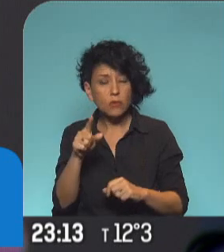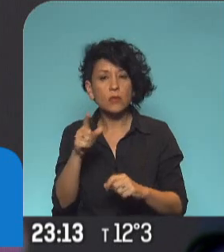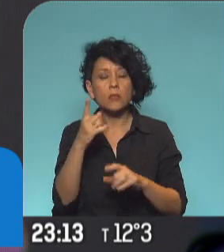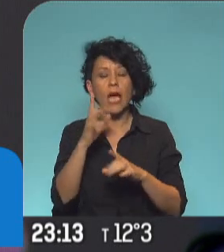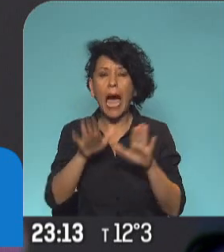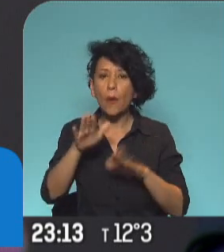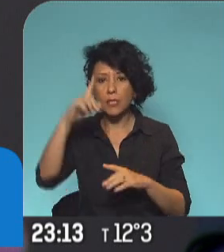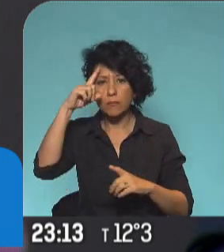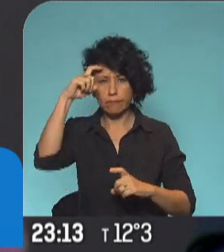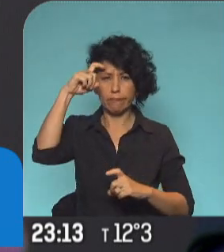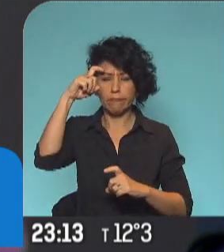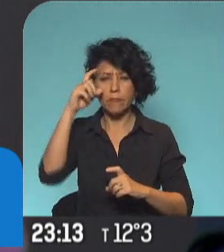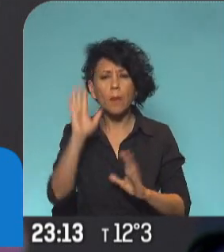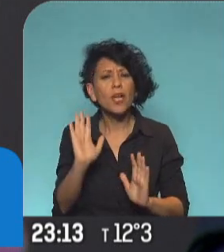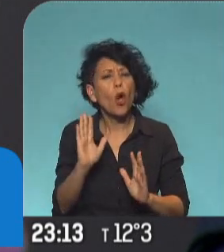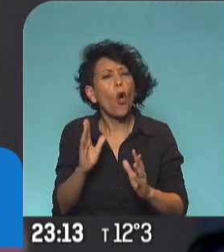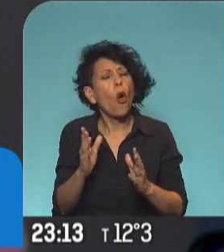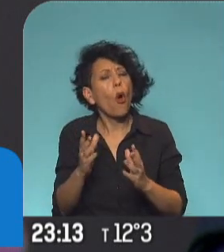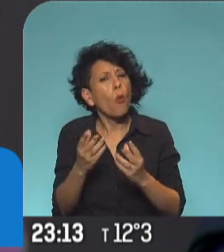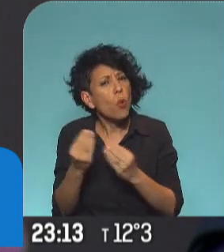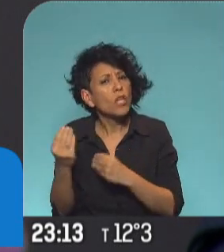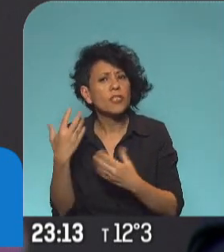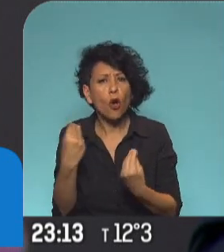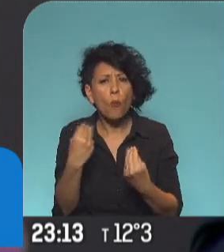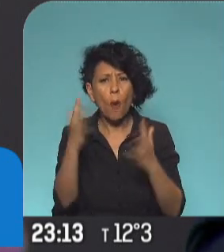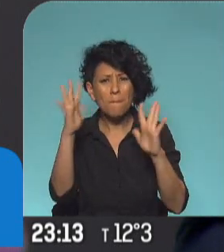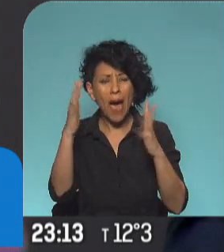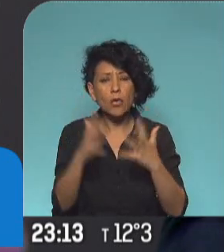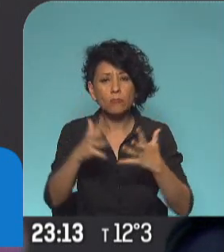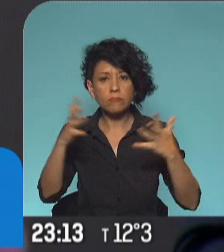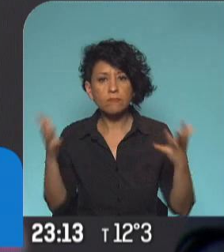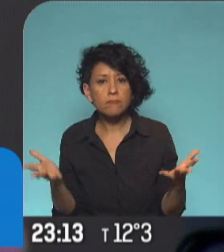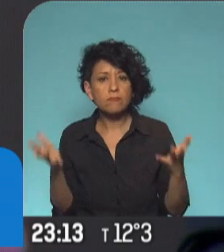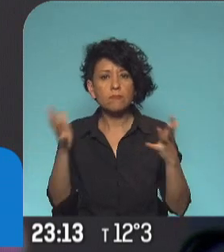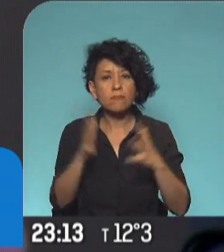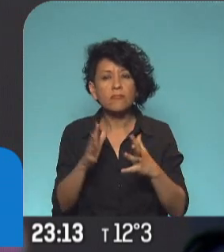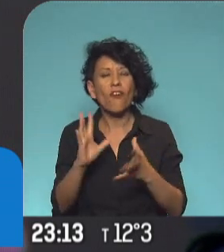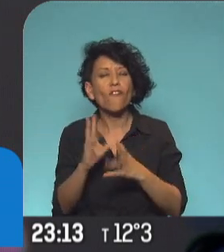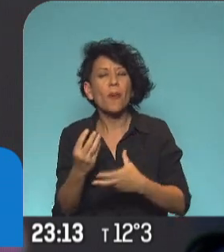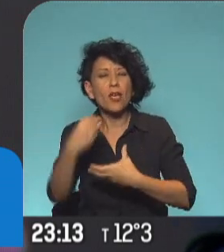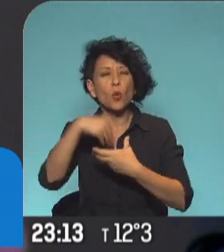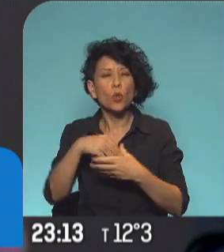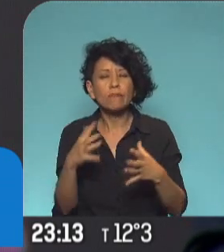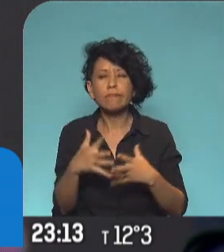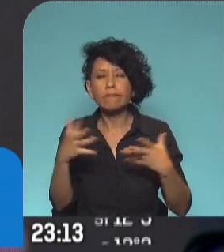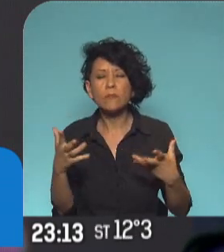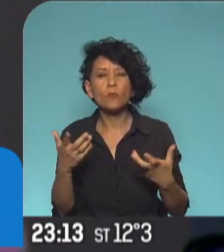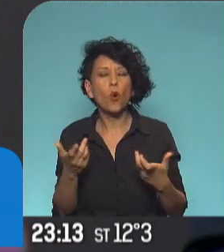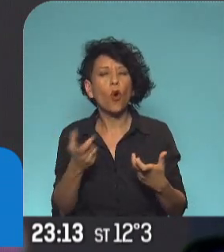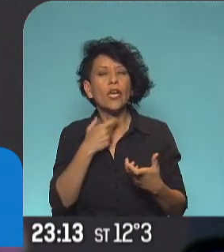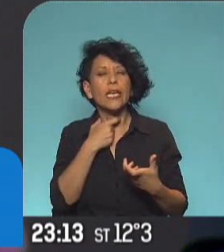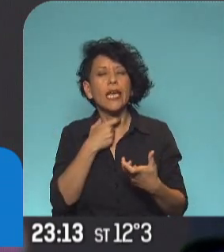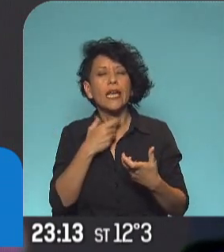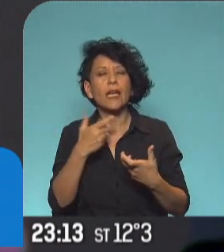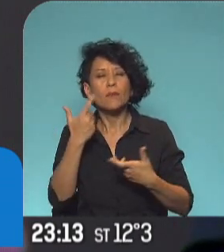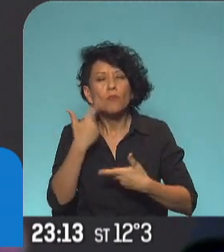fruncido a veces, pero muchas veces utilizando las manos en abrirlas y cerrarlas en inclusión, cuando trataba de dar esa sensación de que